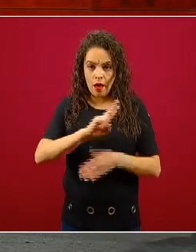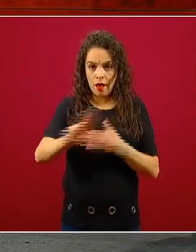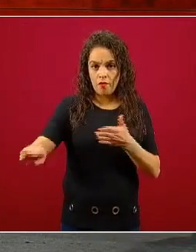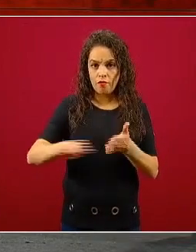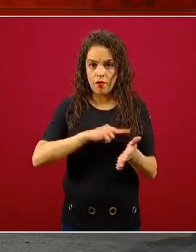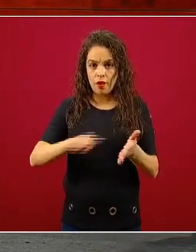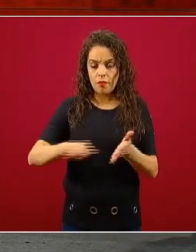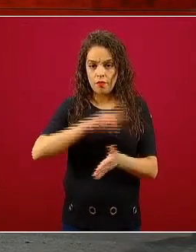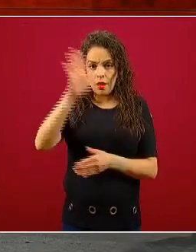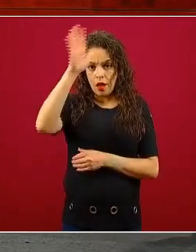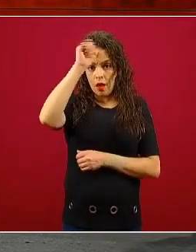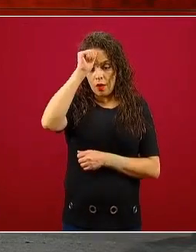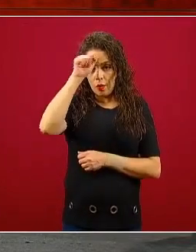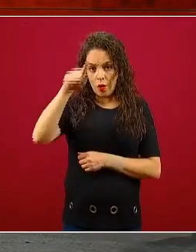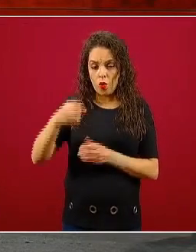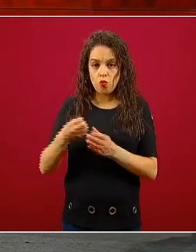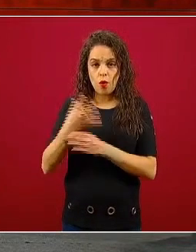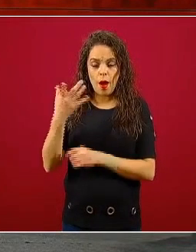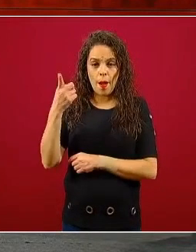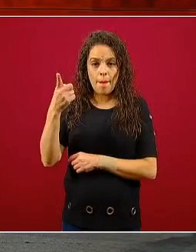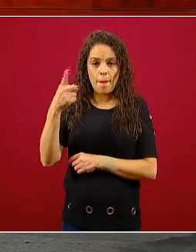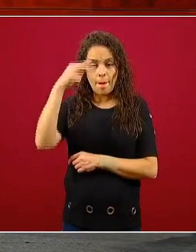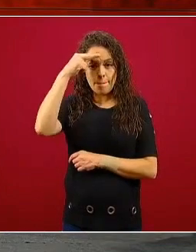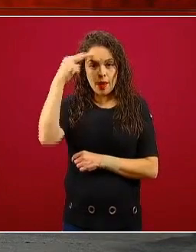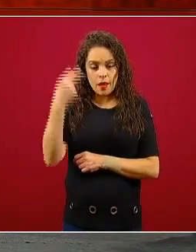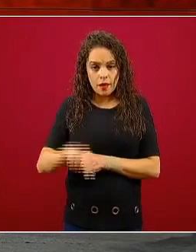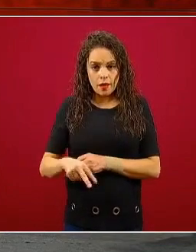los que está desde luego México, en particular